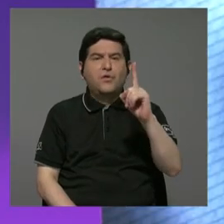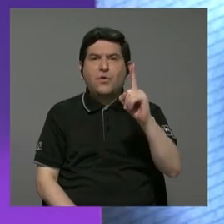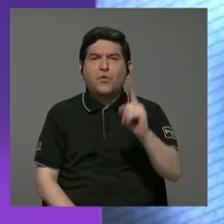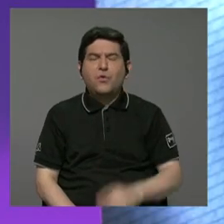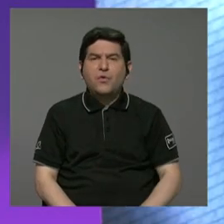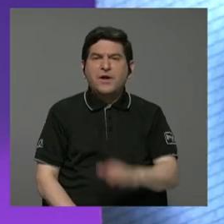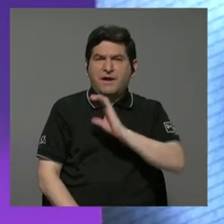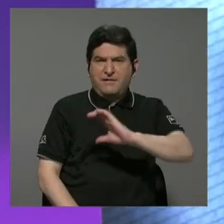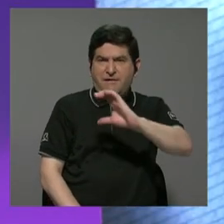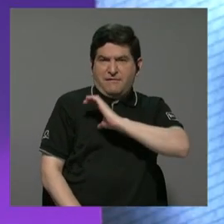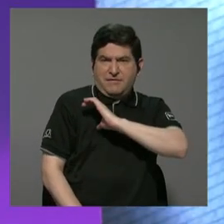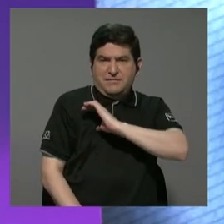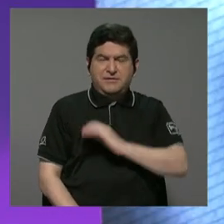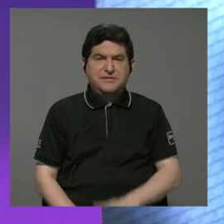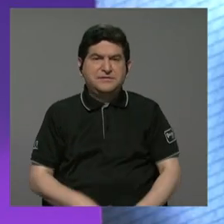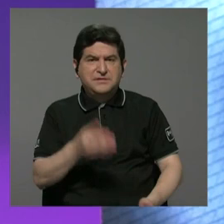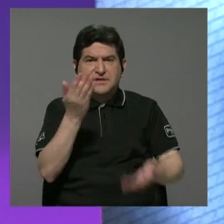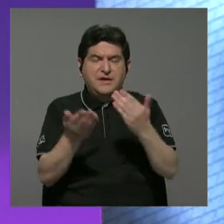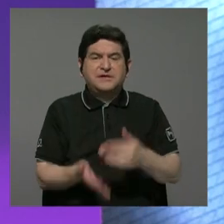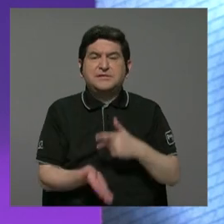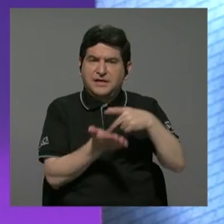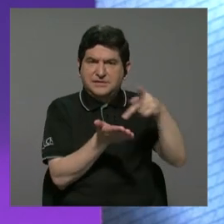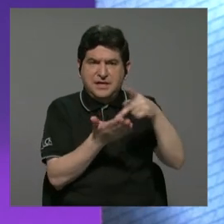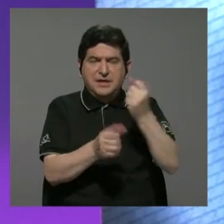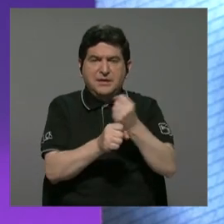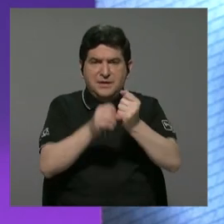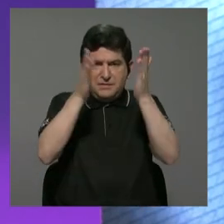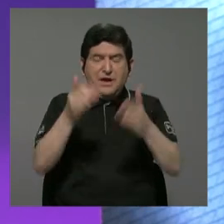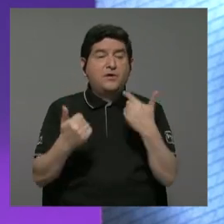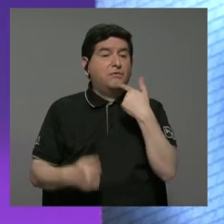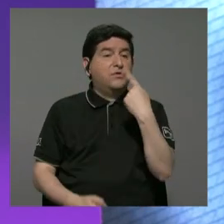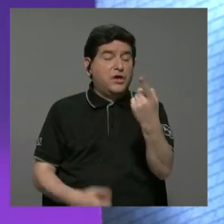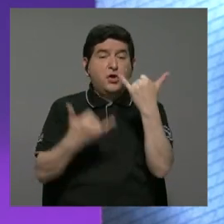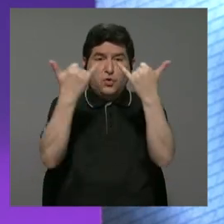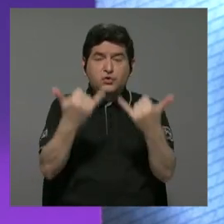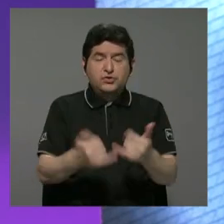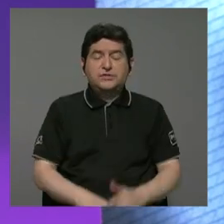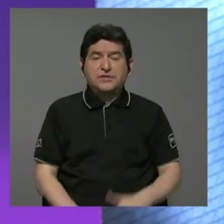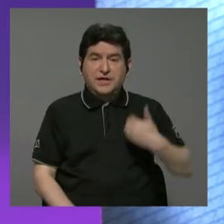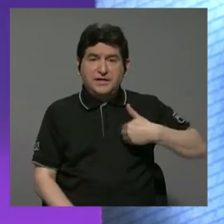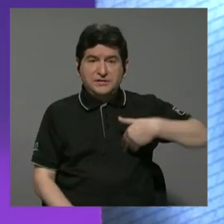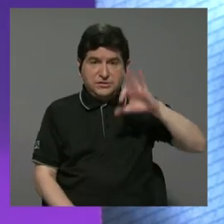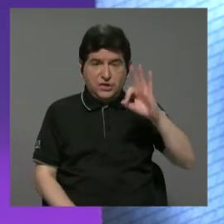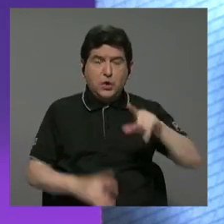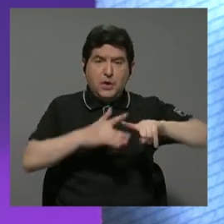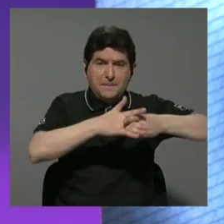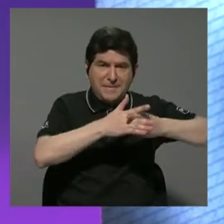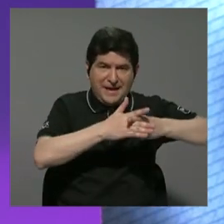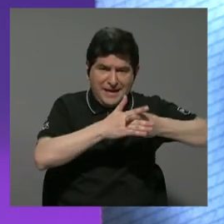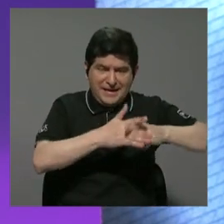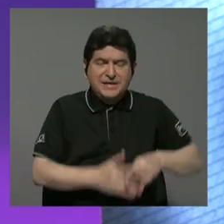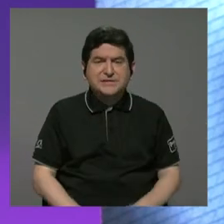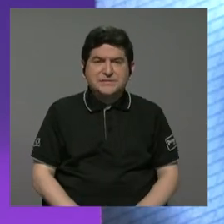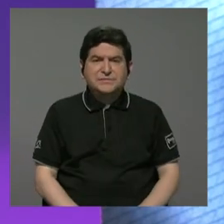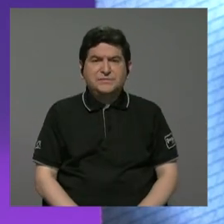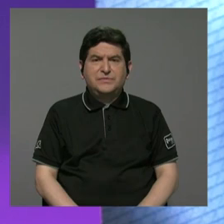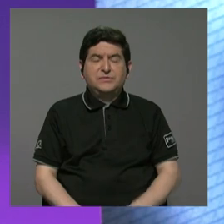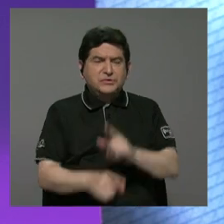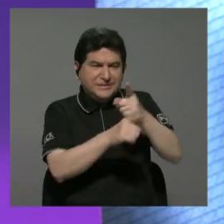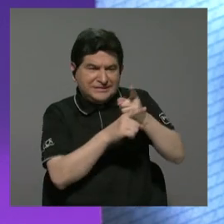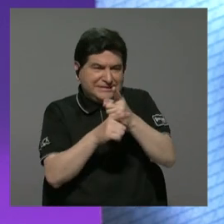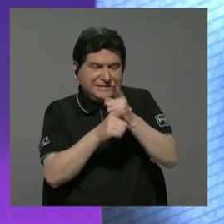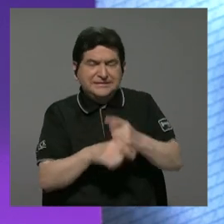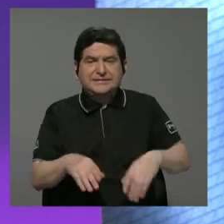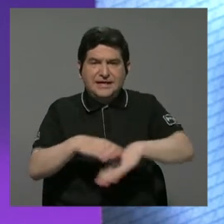de un aspecto como puede ser el nivel salarial, que ya muy bien explicó don Francisco cuáles han sido los mecanismos de ajuste que tanto